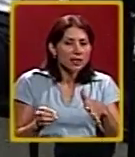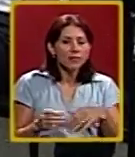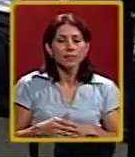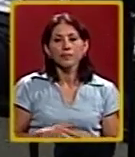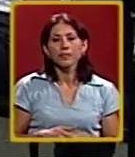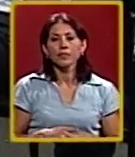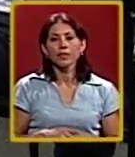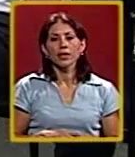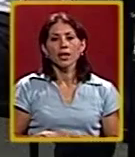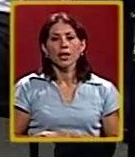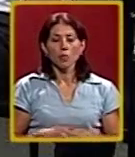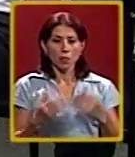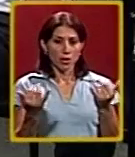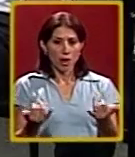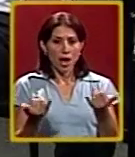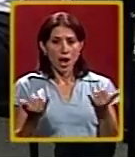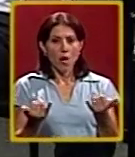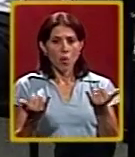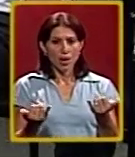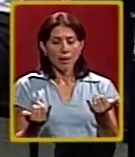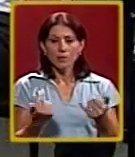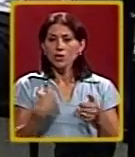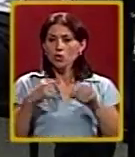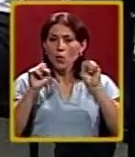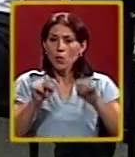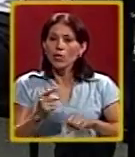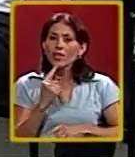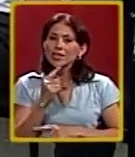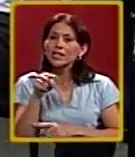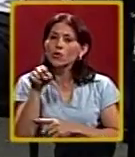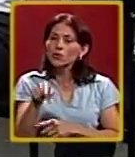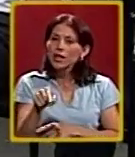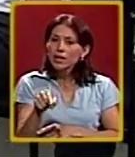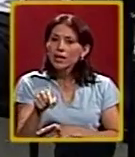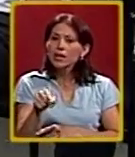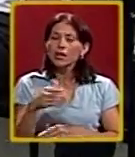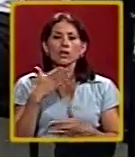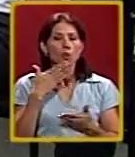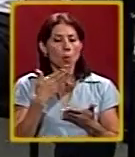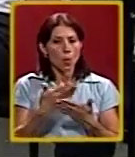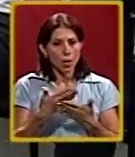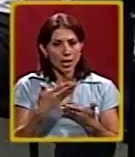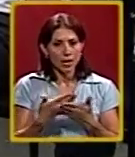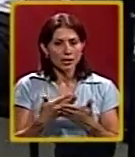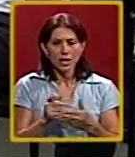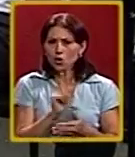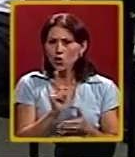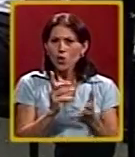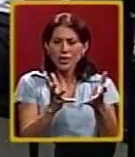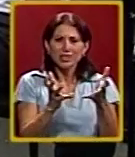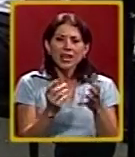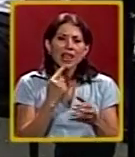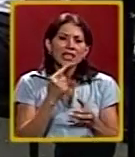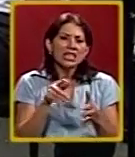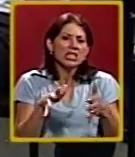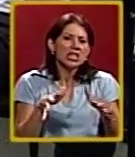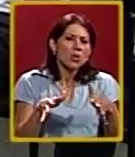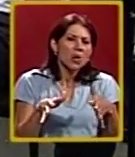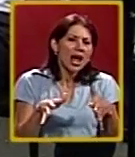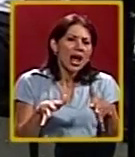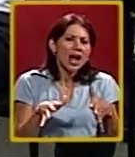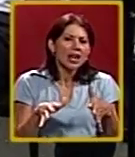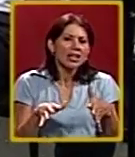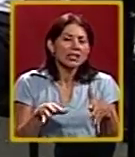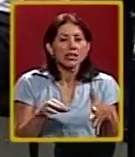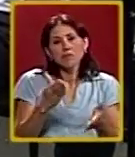Bueno, ahora yo le puedo decir que son buenas. Ajá. No quisiera decir que son ni regulares, tal vez